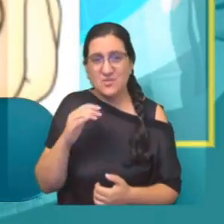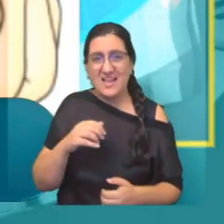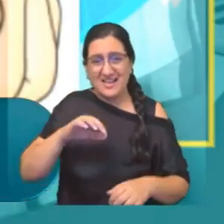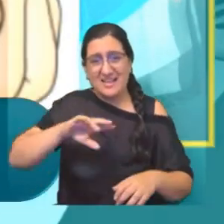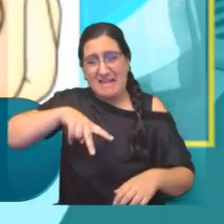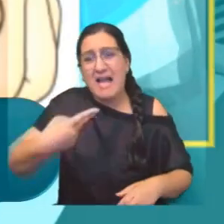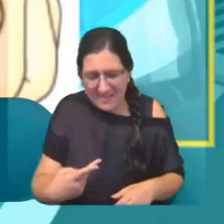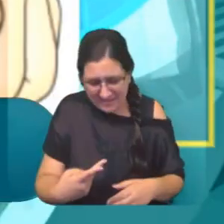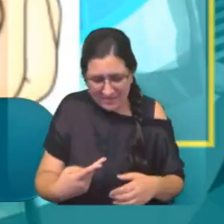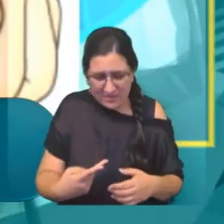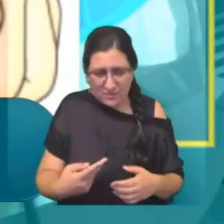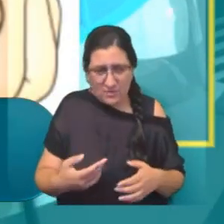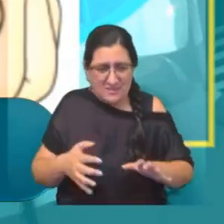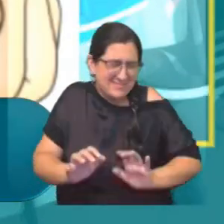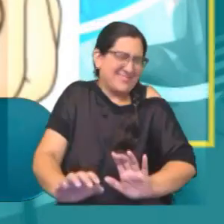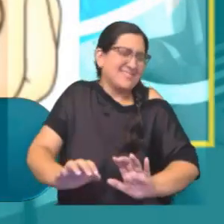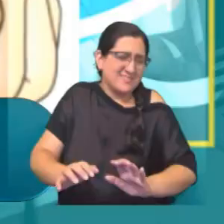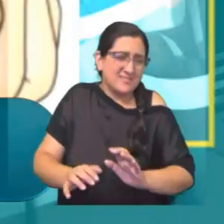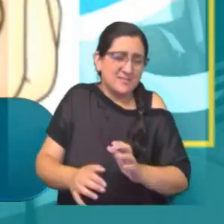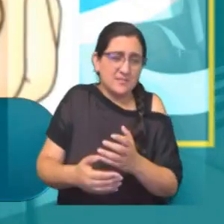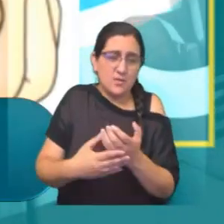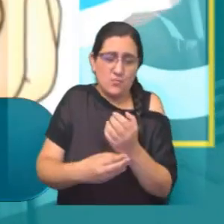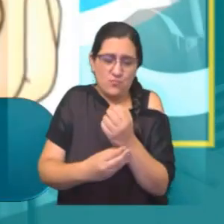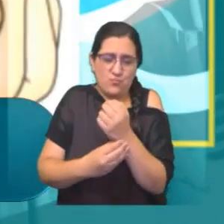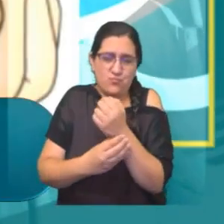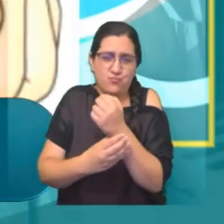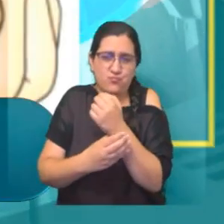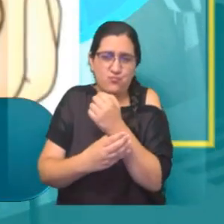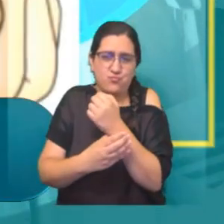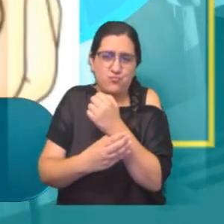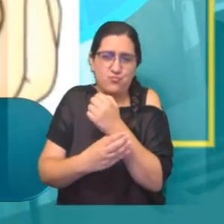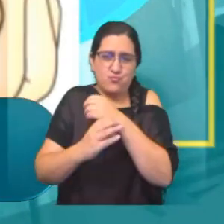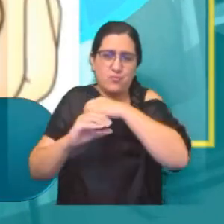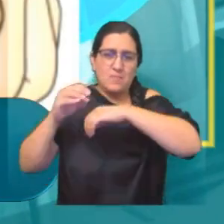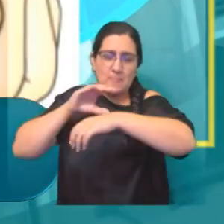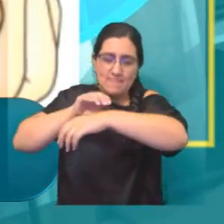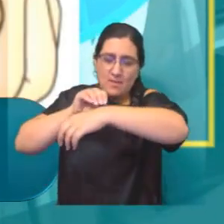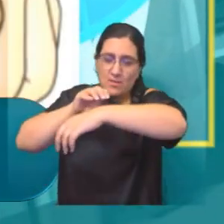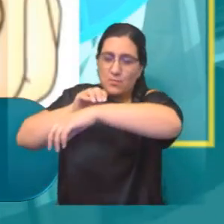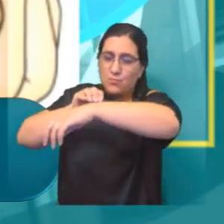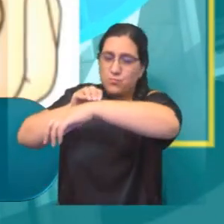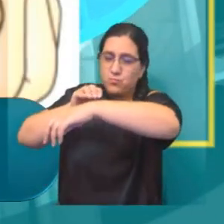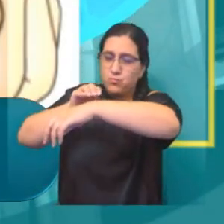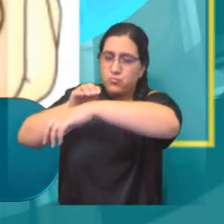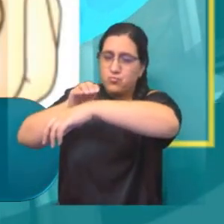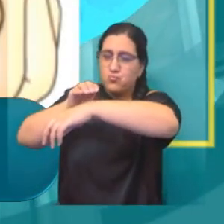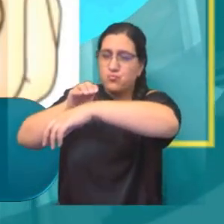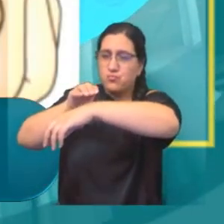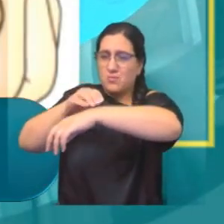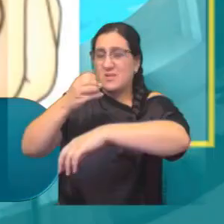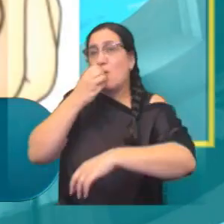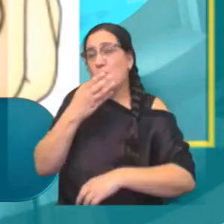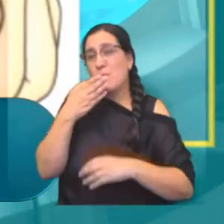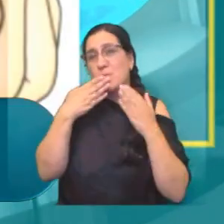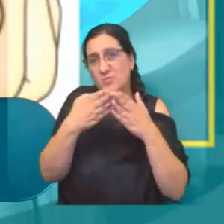agresiva, con un mecanismo de lesión, inflamación y todo eso, está bueno también la consulta, porque a veces la persona deja de estar, dice, no, esto ya se me va a